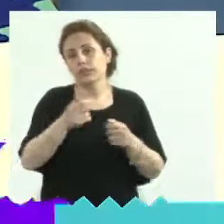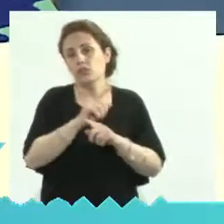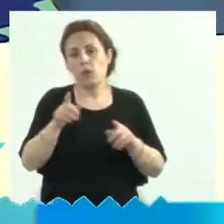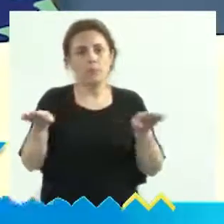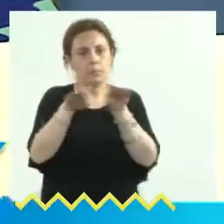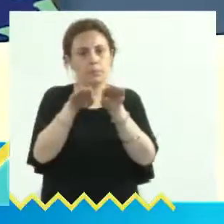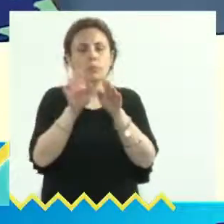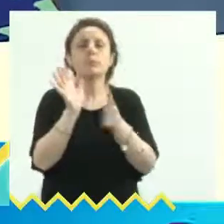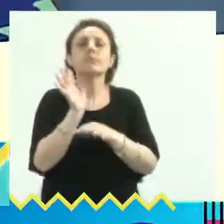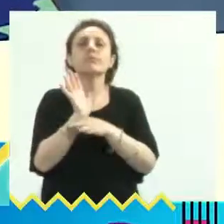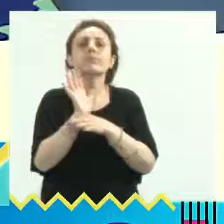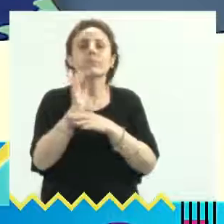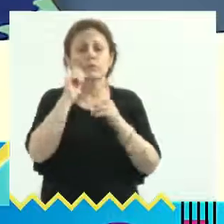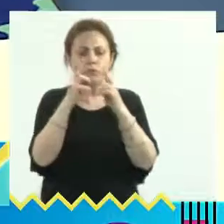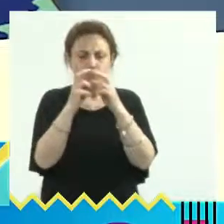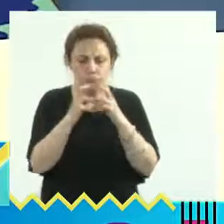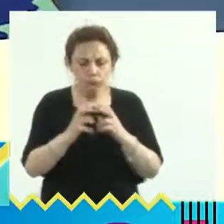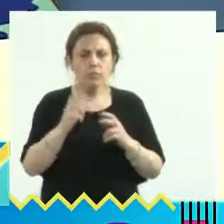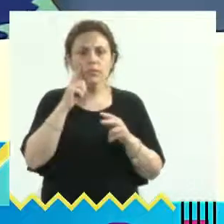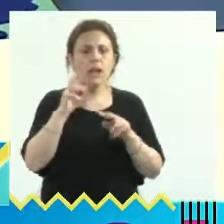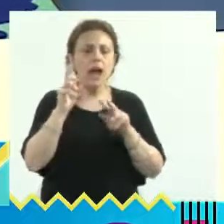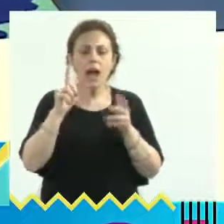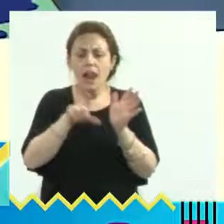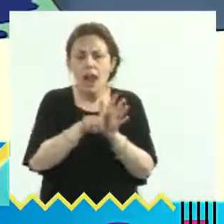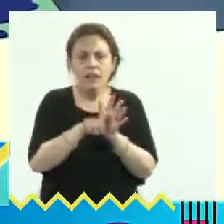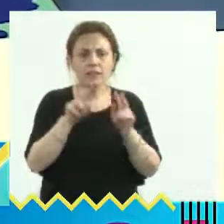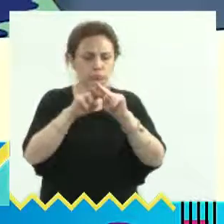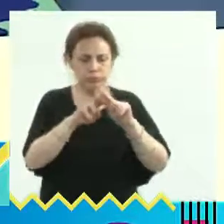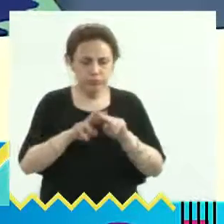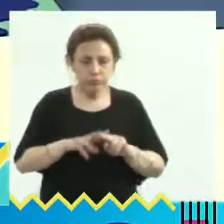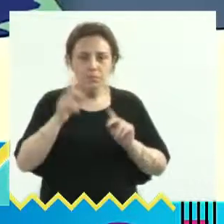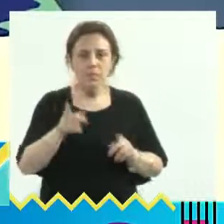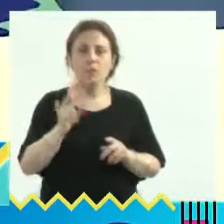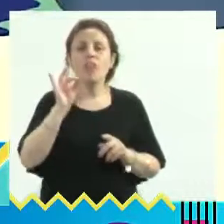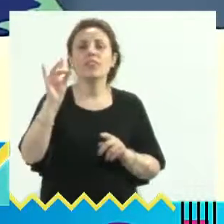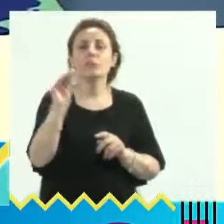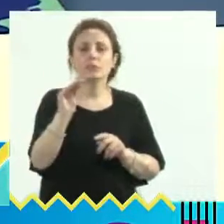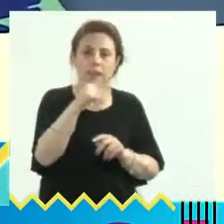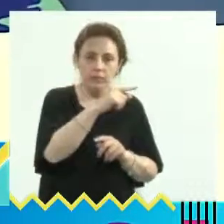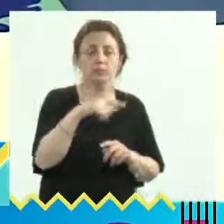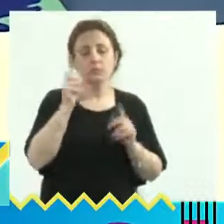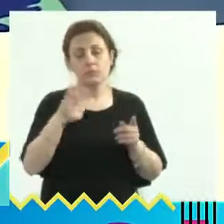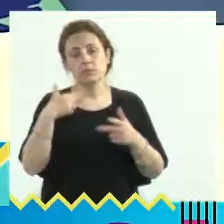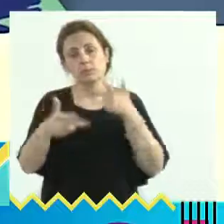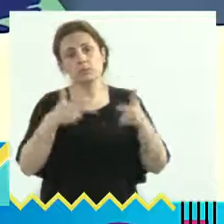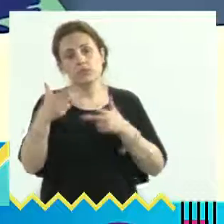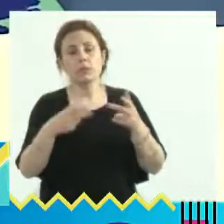Revisar en realidad la ley que ya viene aprobada de diputados, que yo creo que va a ser un festejo para todas nosotras, porque están los acuerdos dados para que